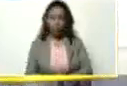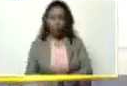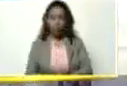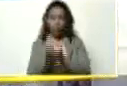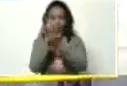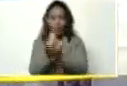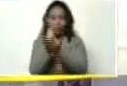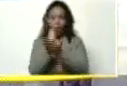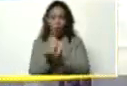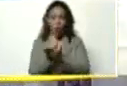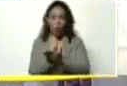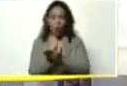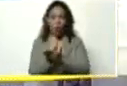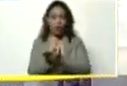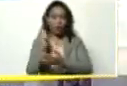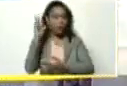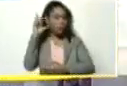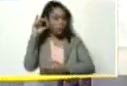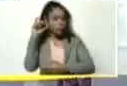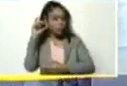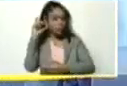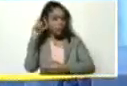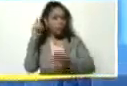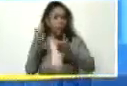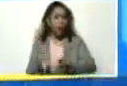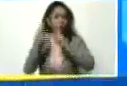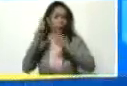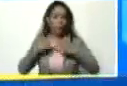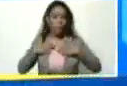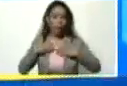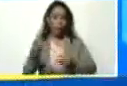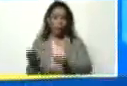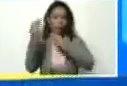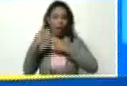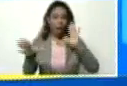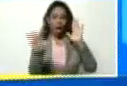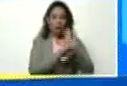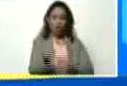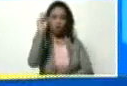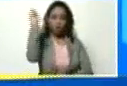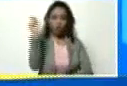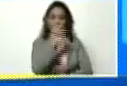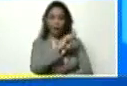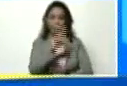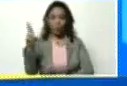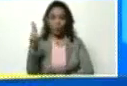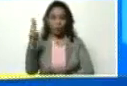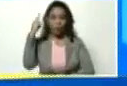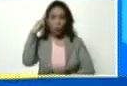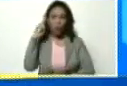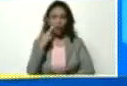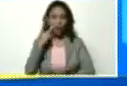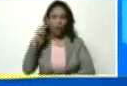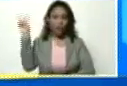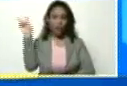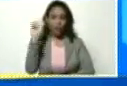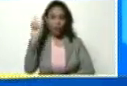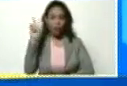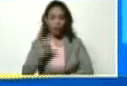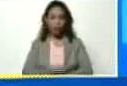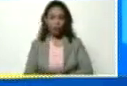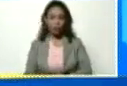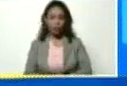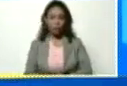de Fonoaudiología, por la autoridad que me da la Constitución de la República Bolivariana de